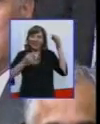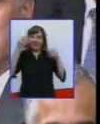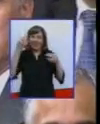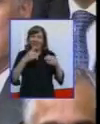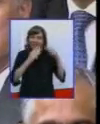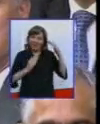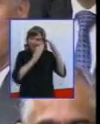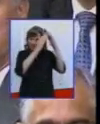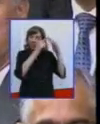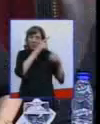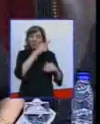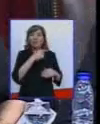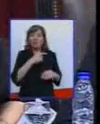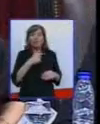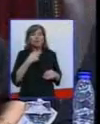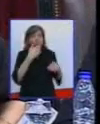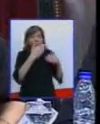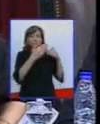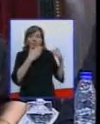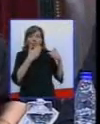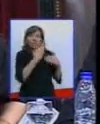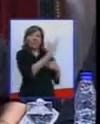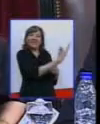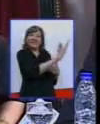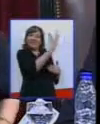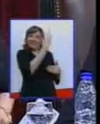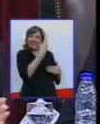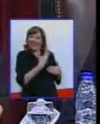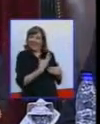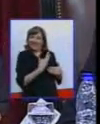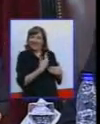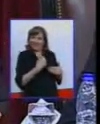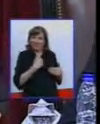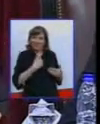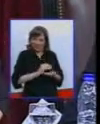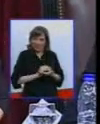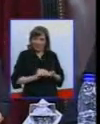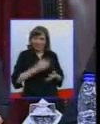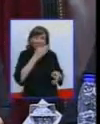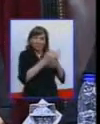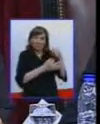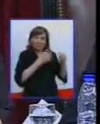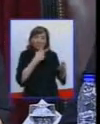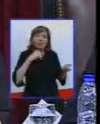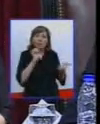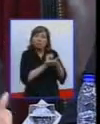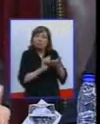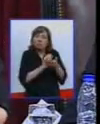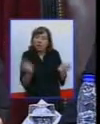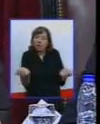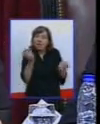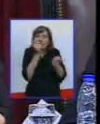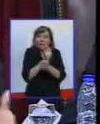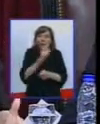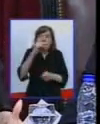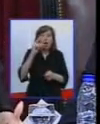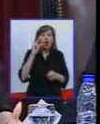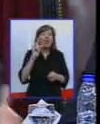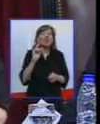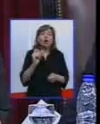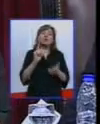Highton, y la doctora Carmen Maher, que me vinieron a visitar en la Comisión para la Reforma y Reunificación de Código Civil